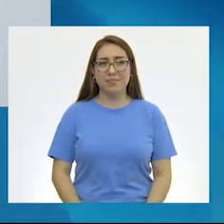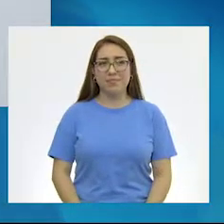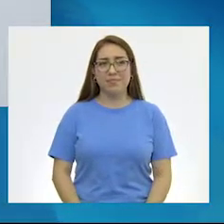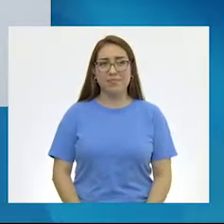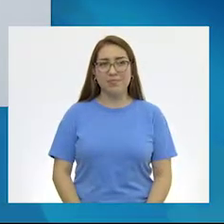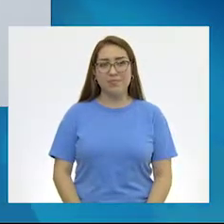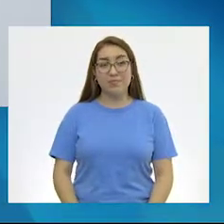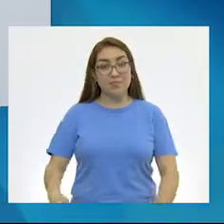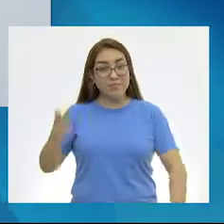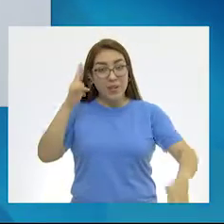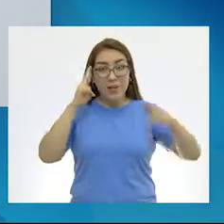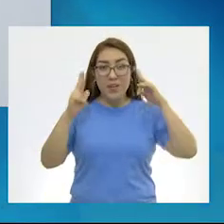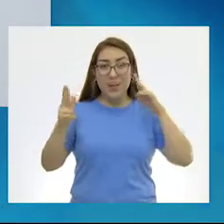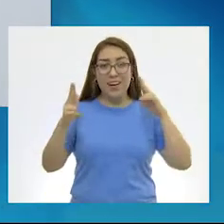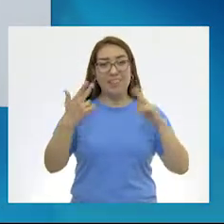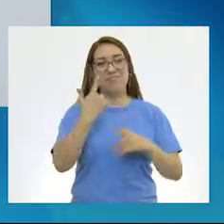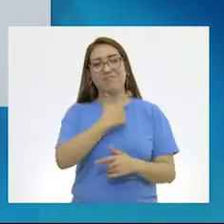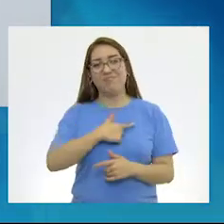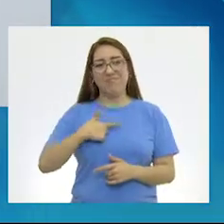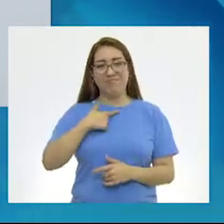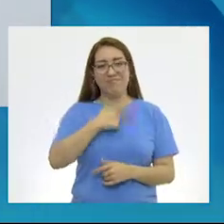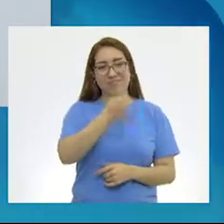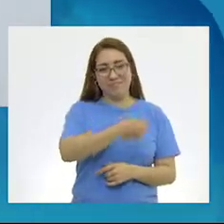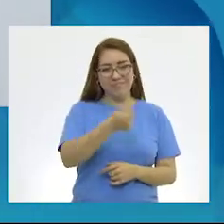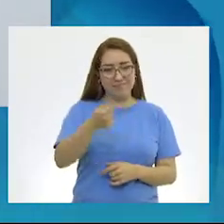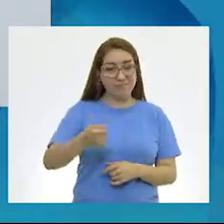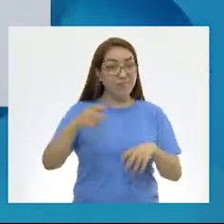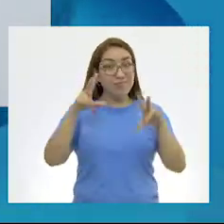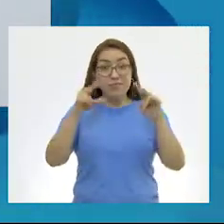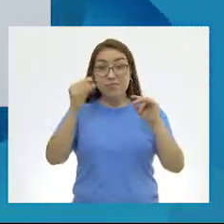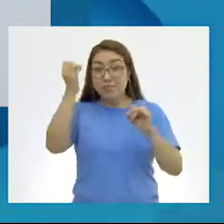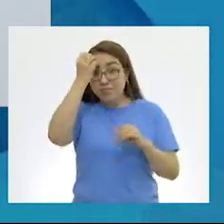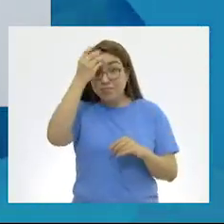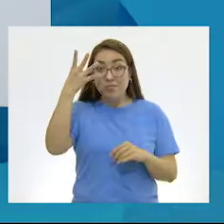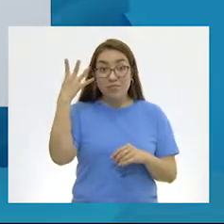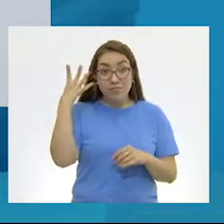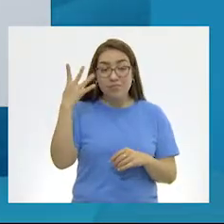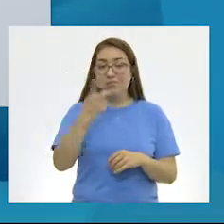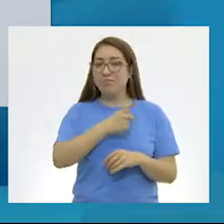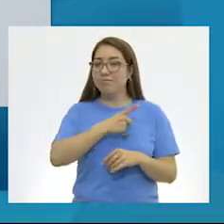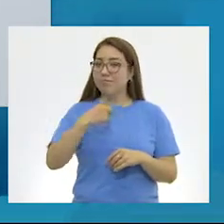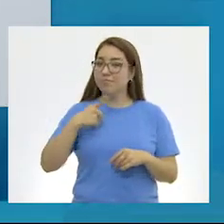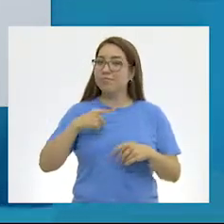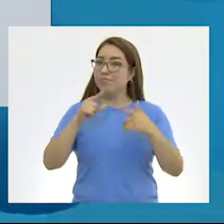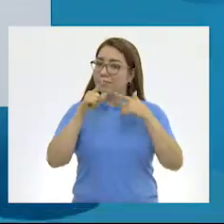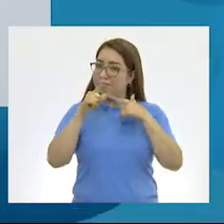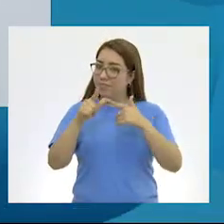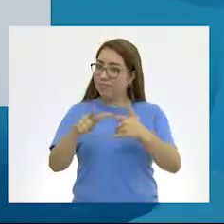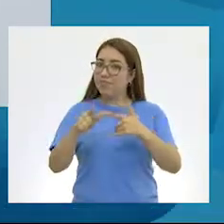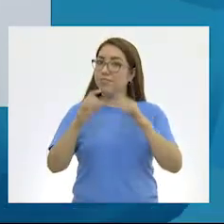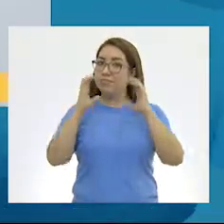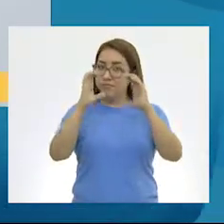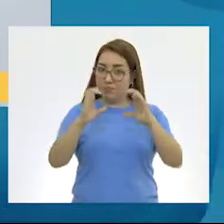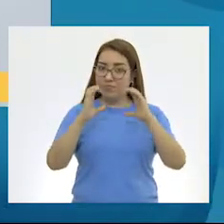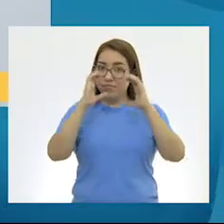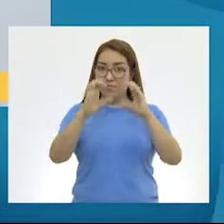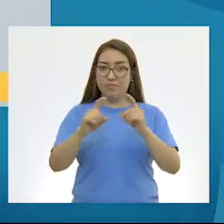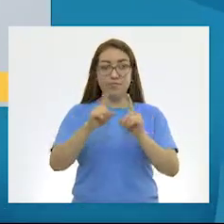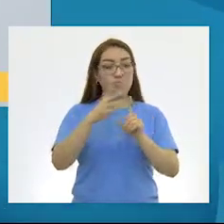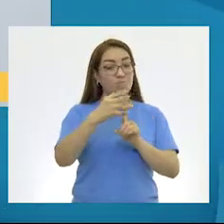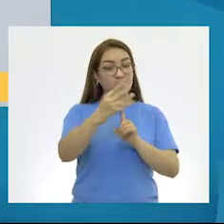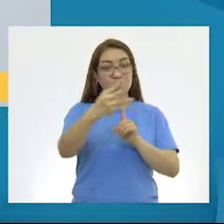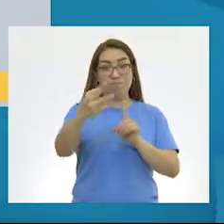¡Hola! ¡Qué gusto saludarlos! No olviden que hay que continuar con las medidas de higiene para evitar